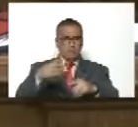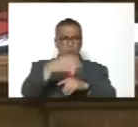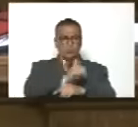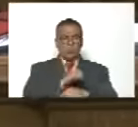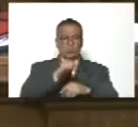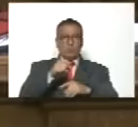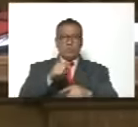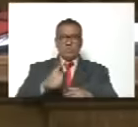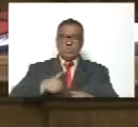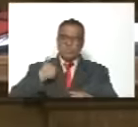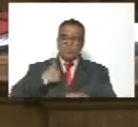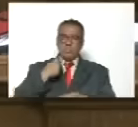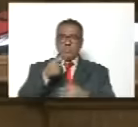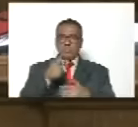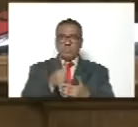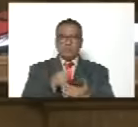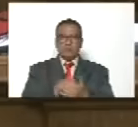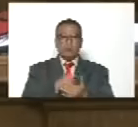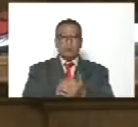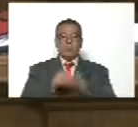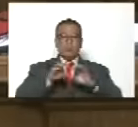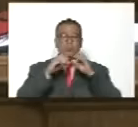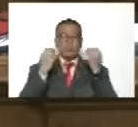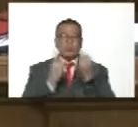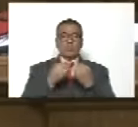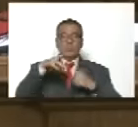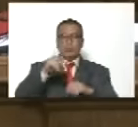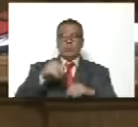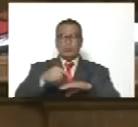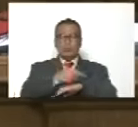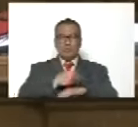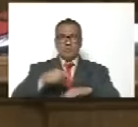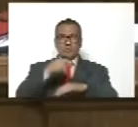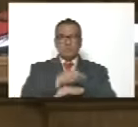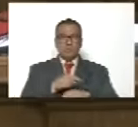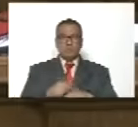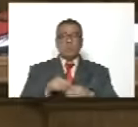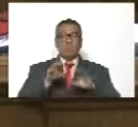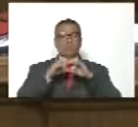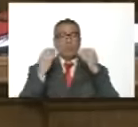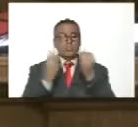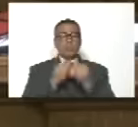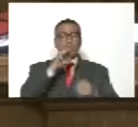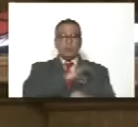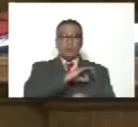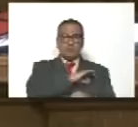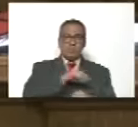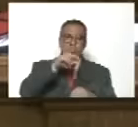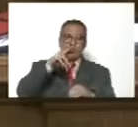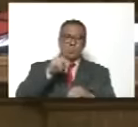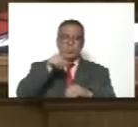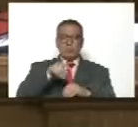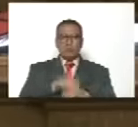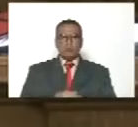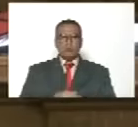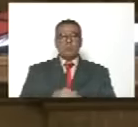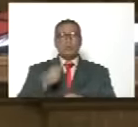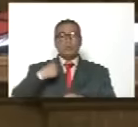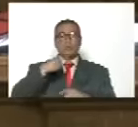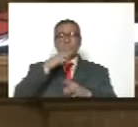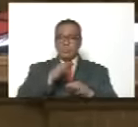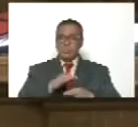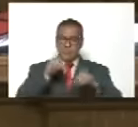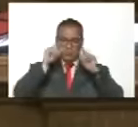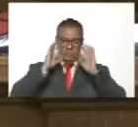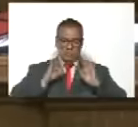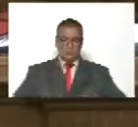obtención de un provecho económico. Las organizaciones no gubernamentales y las organizaciones sociales sin fines de lucro adquieren su